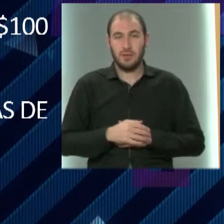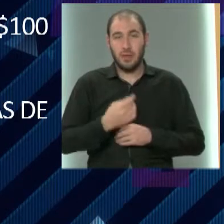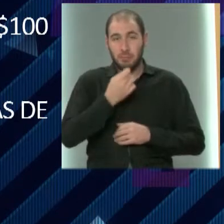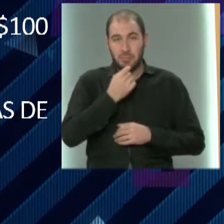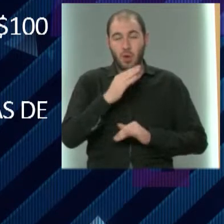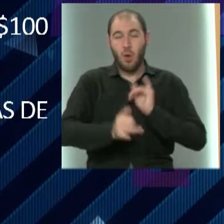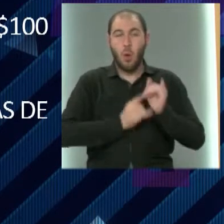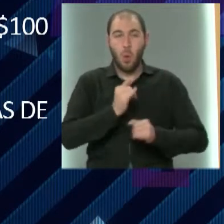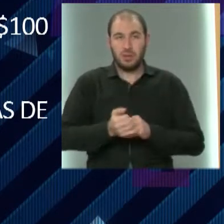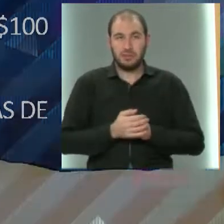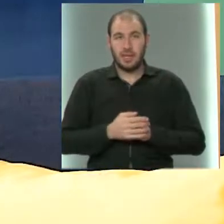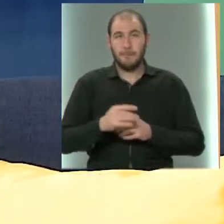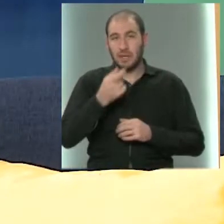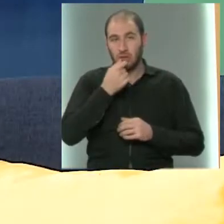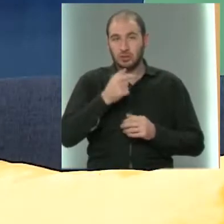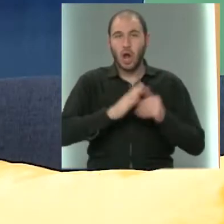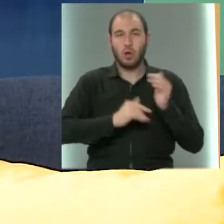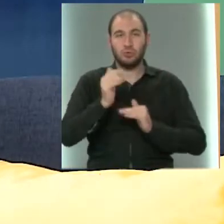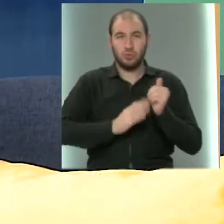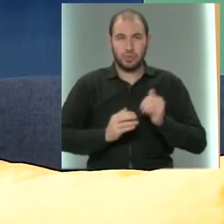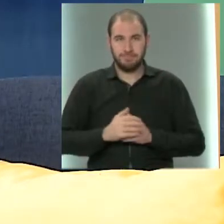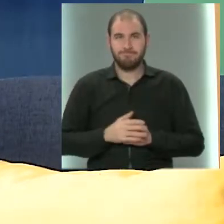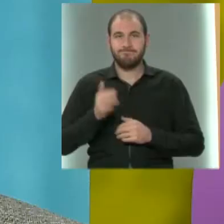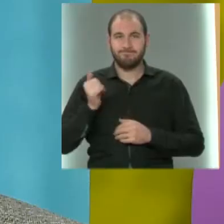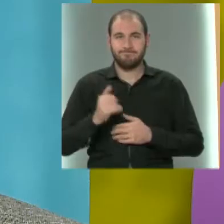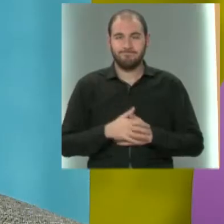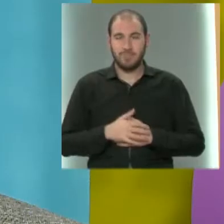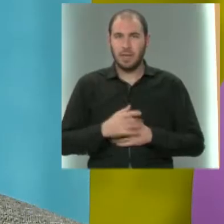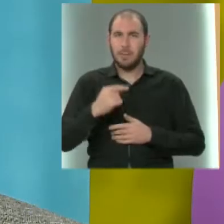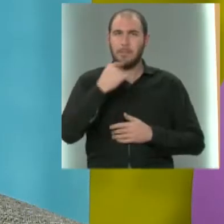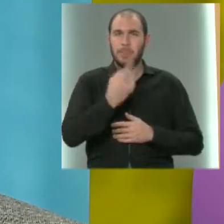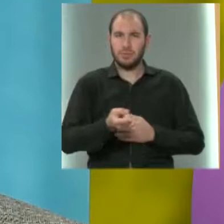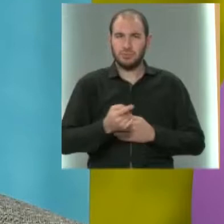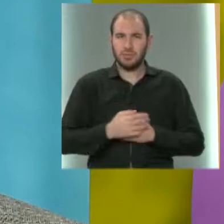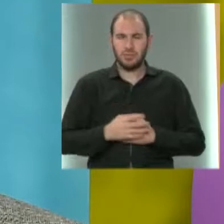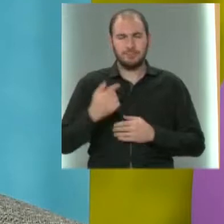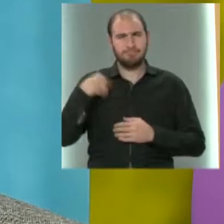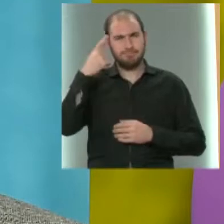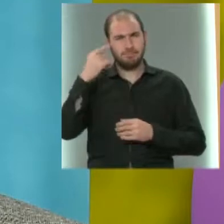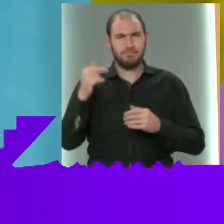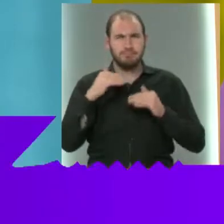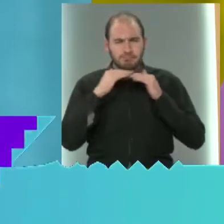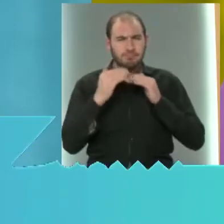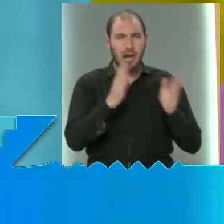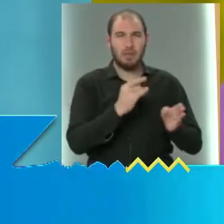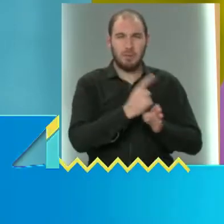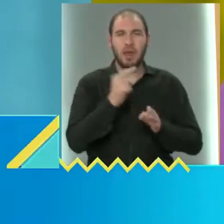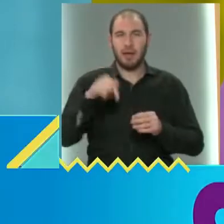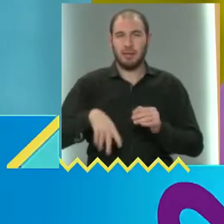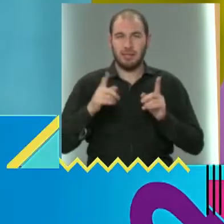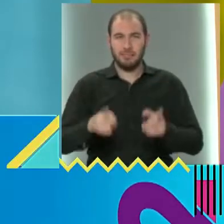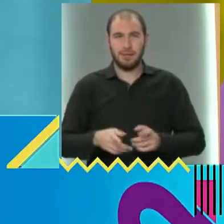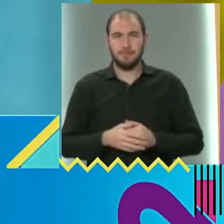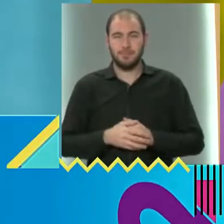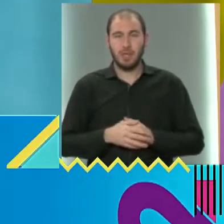podemos hablar acerca de Mendoza Construye. Tal cual. Bueno, una pregunta que se me generaba de escucharlos al primer bloque y ahora también